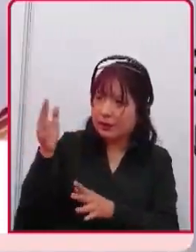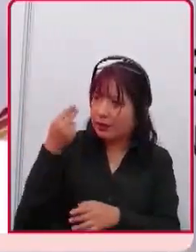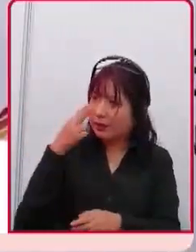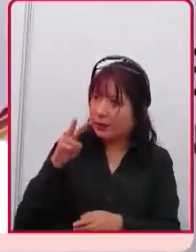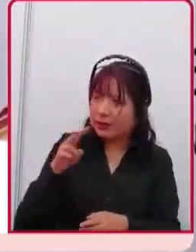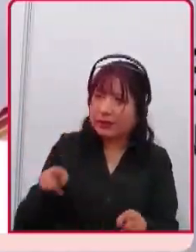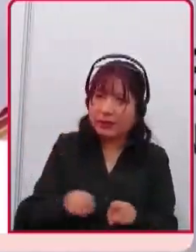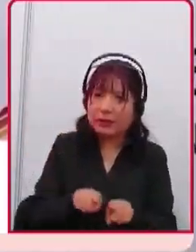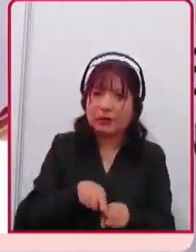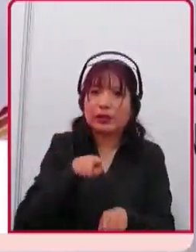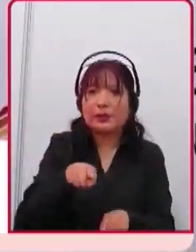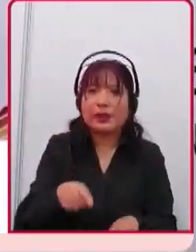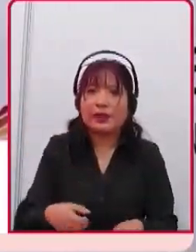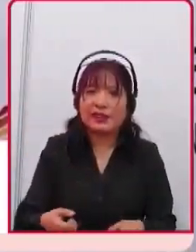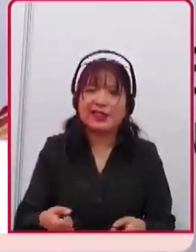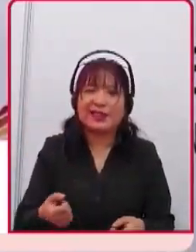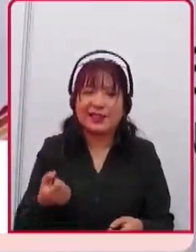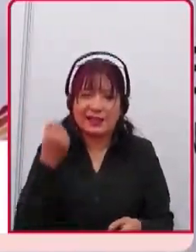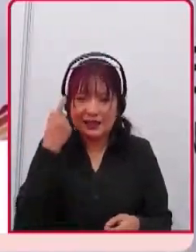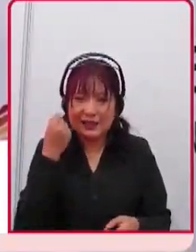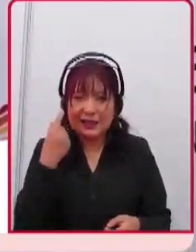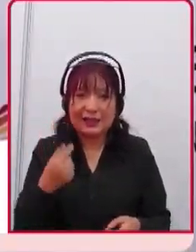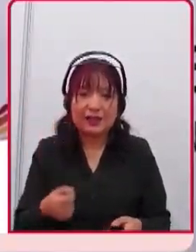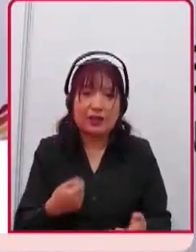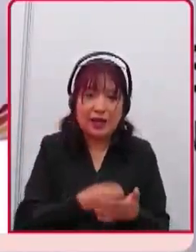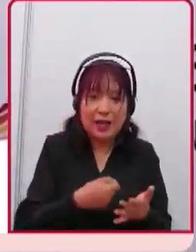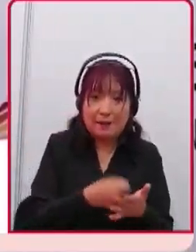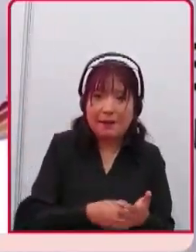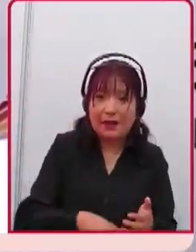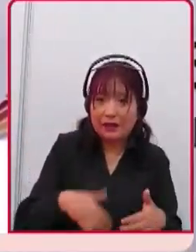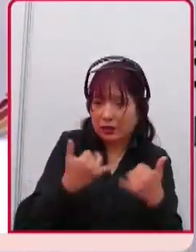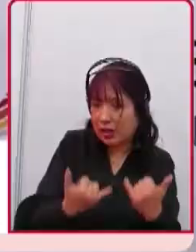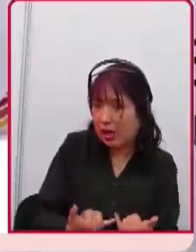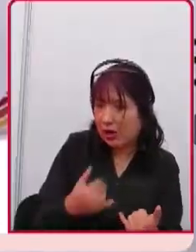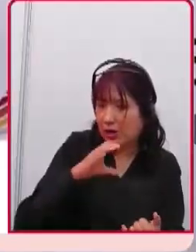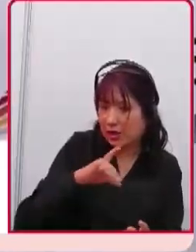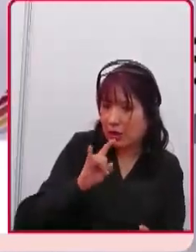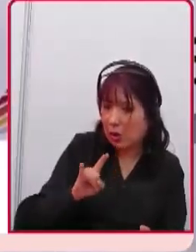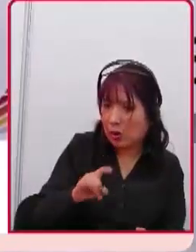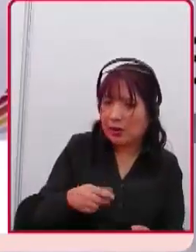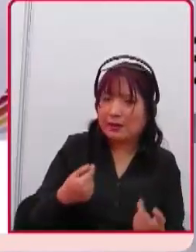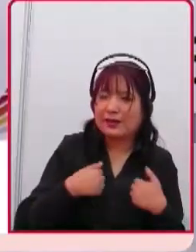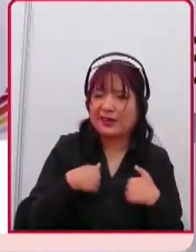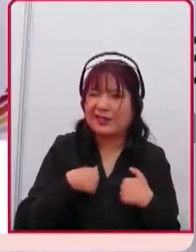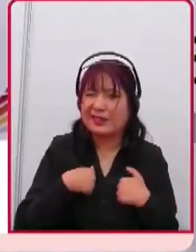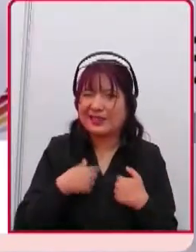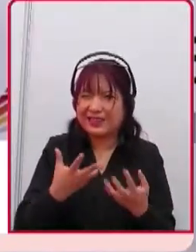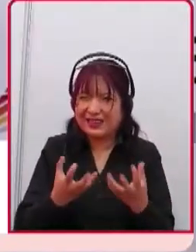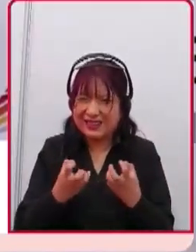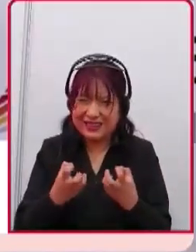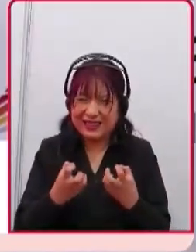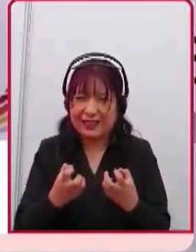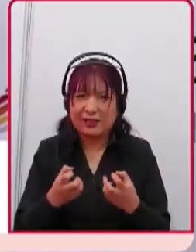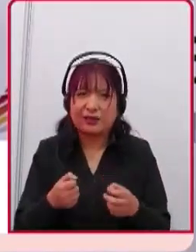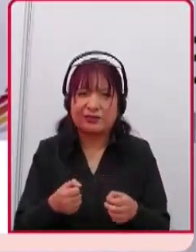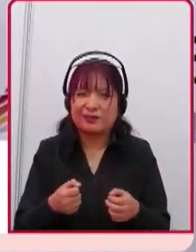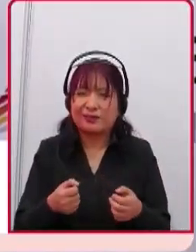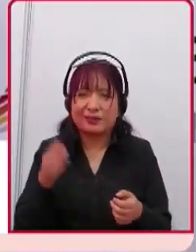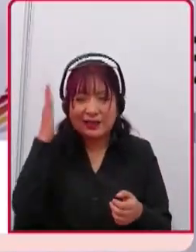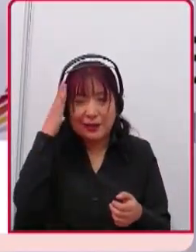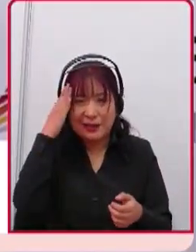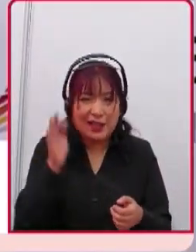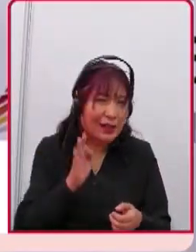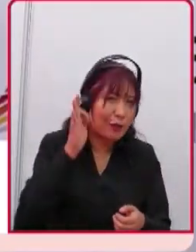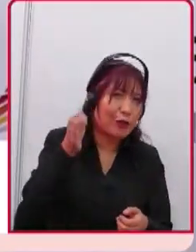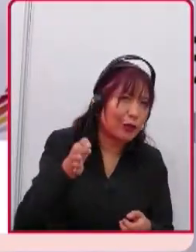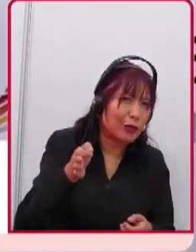estás asumiendo el precio de hoy de cobre. Solamente quiero tener claro, esa proyección que has hecho